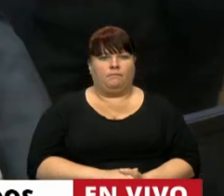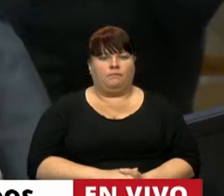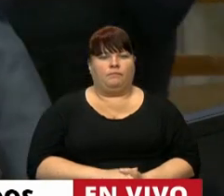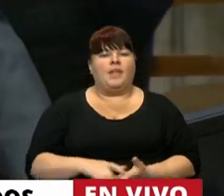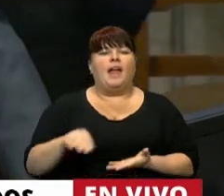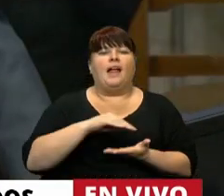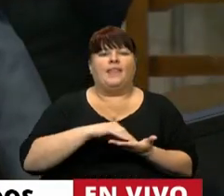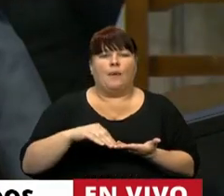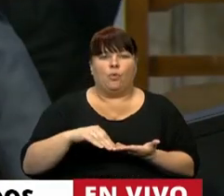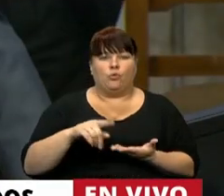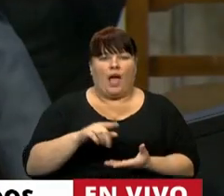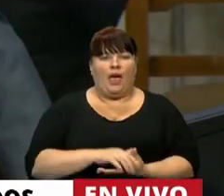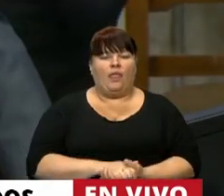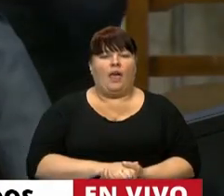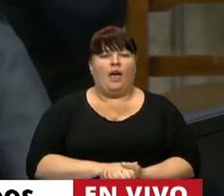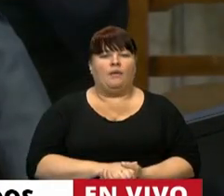Diputada